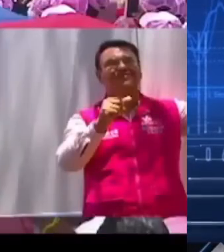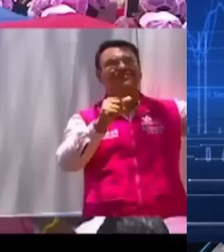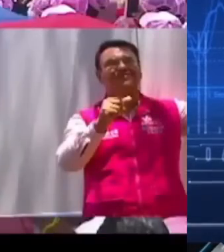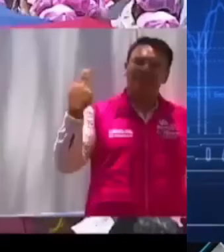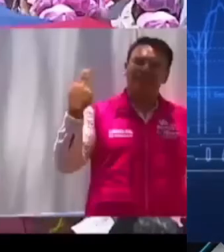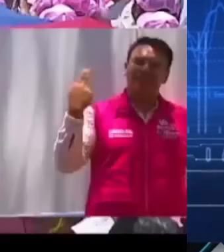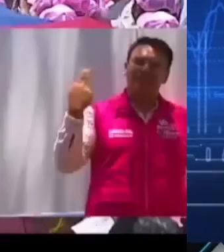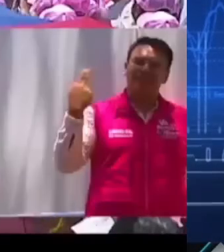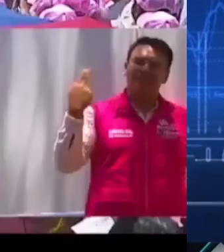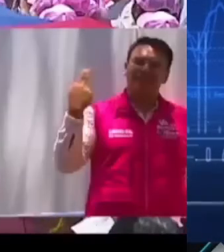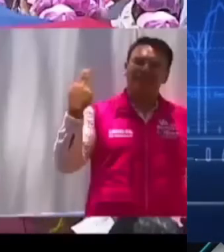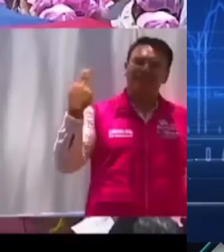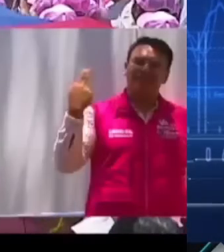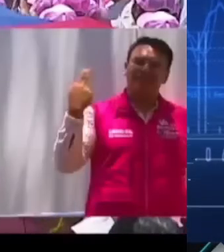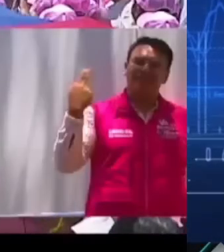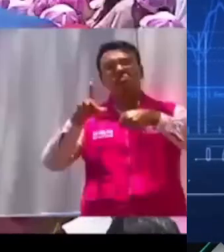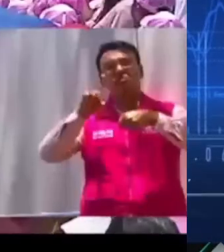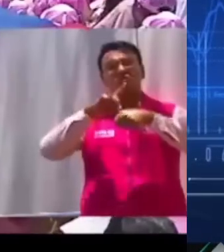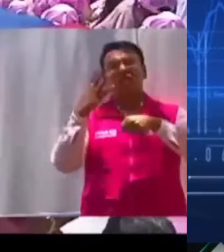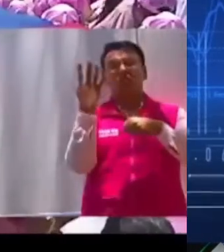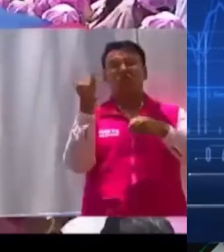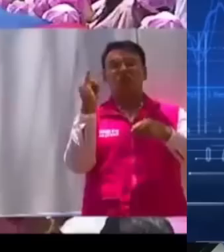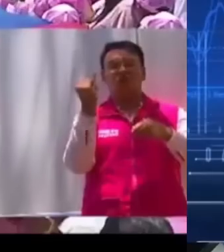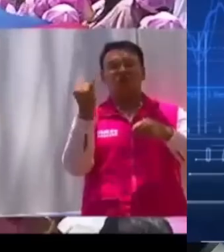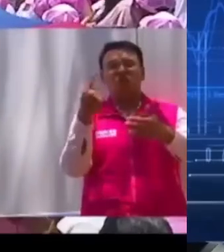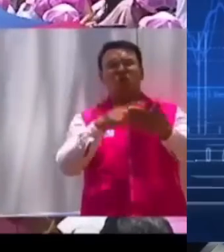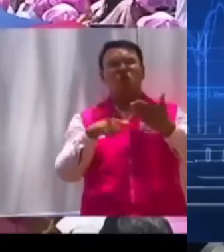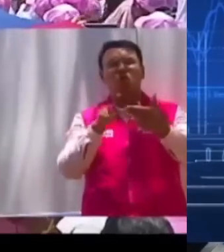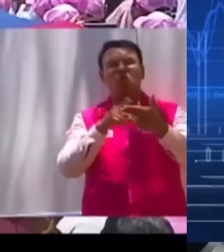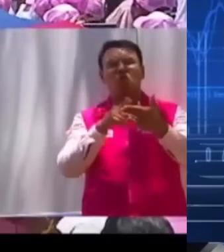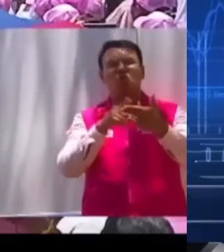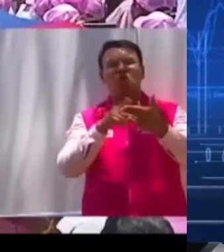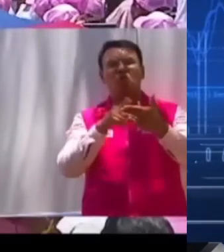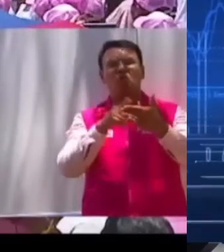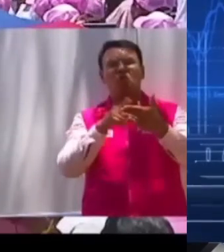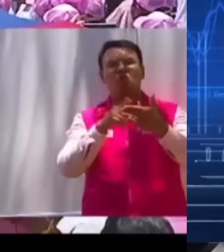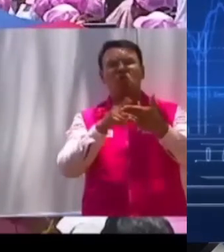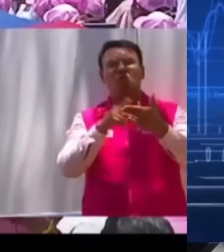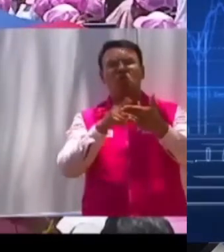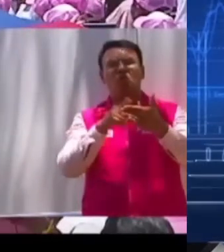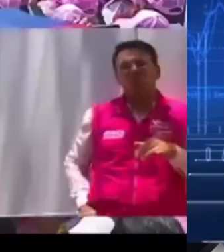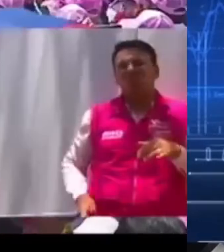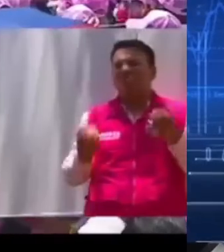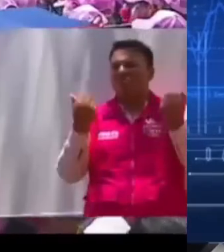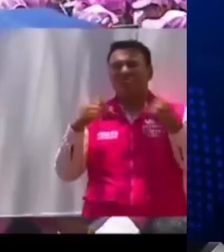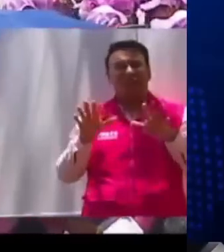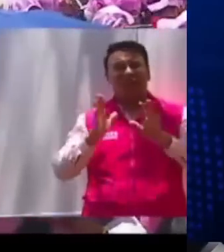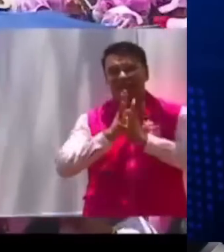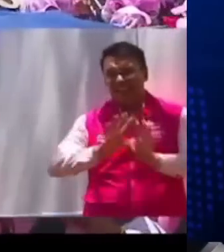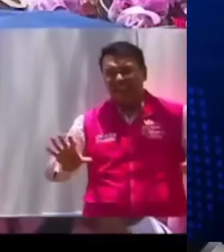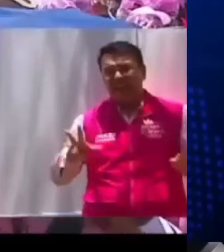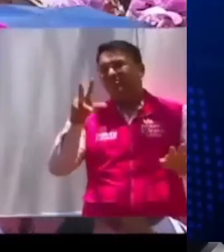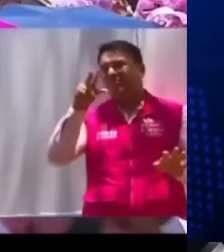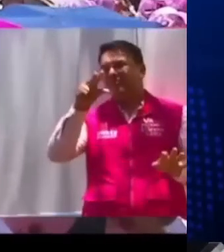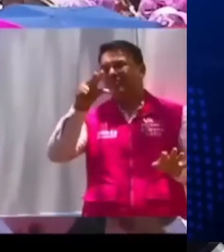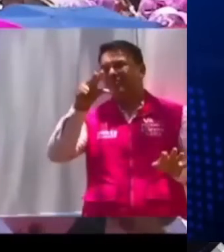una elección a gobernador más el estado de México es el estado más grande de todo el país